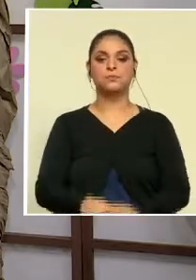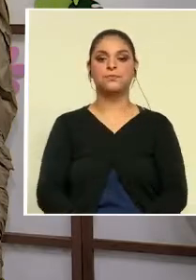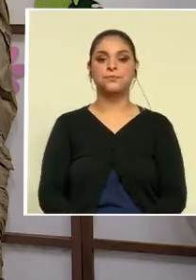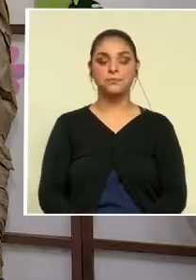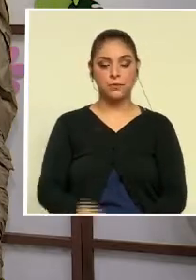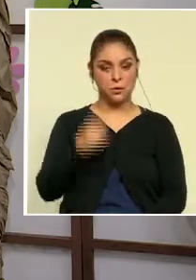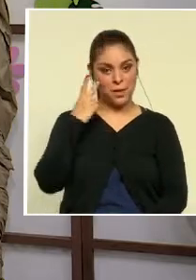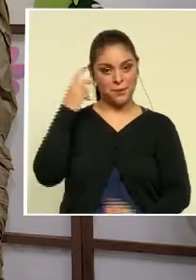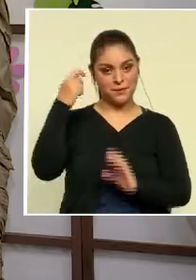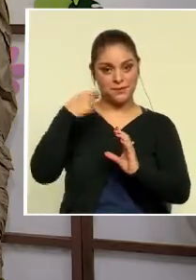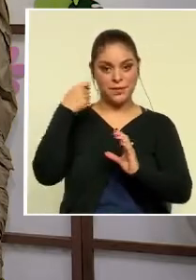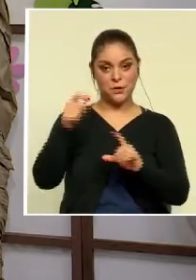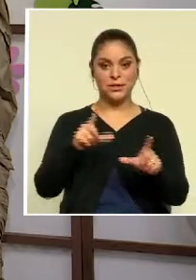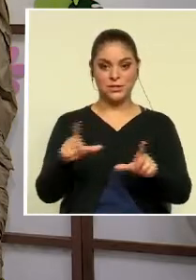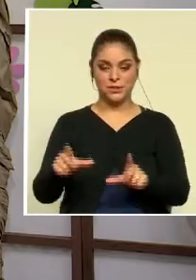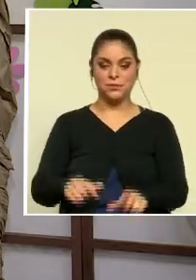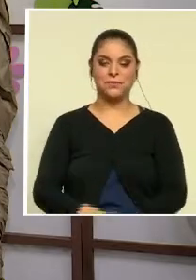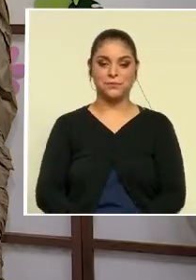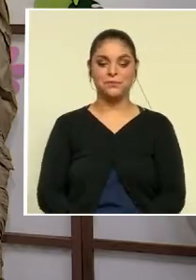verlo listo